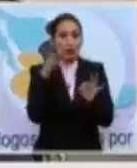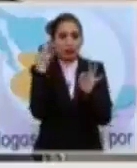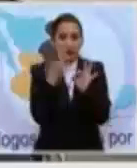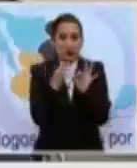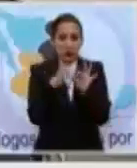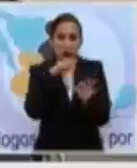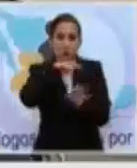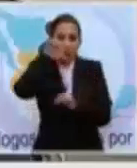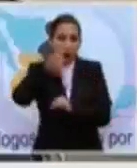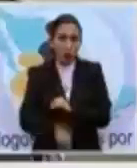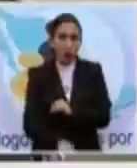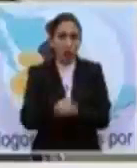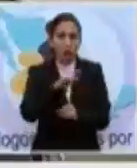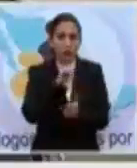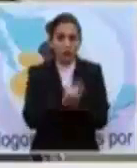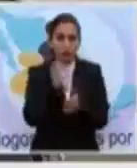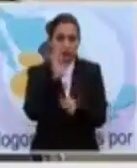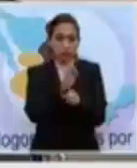la protección a la mujer.